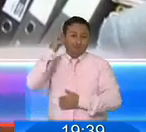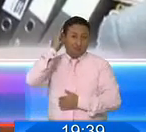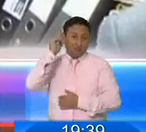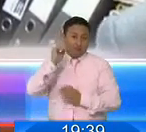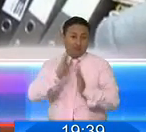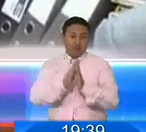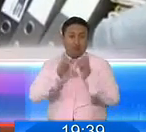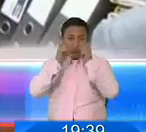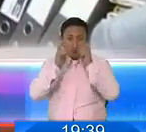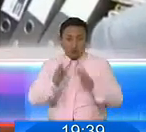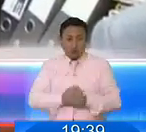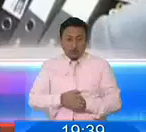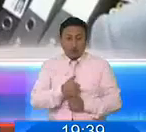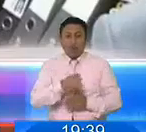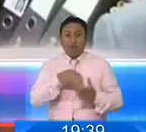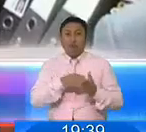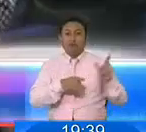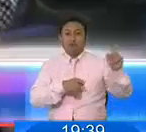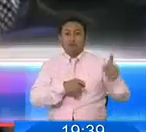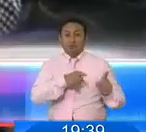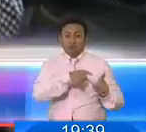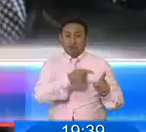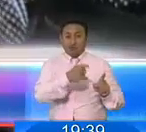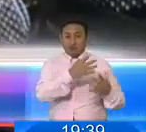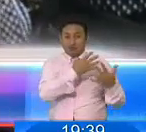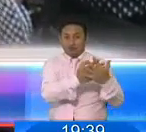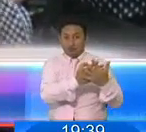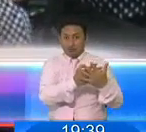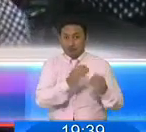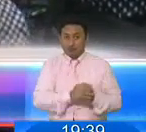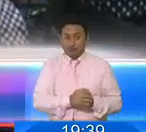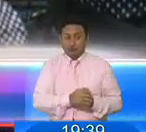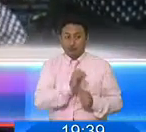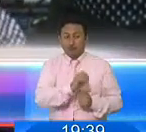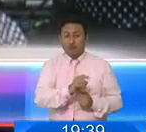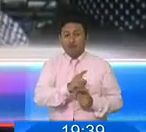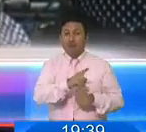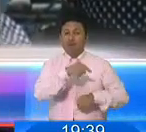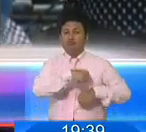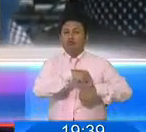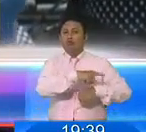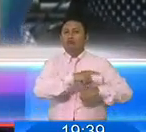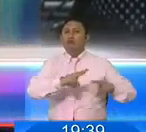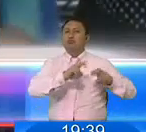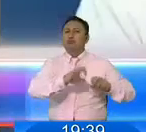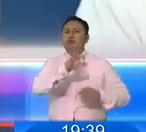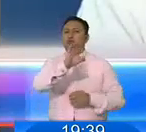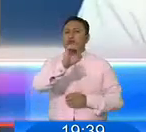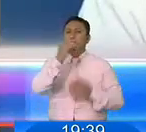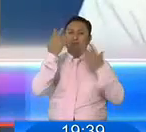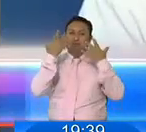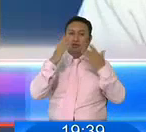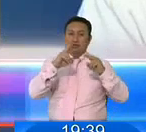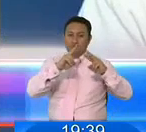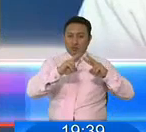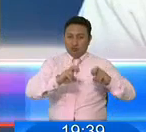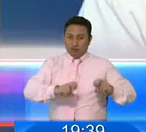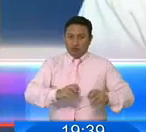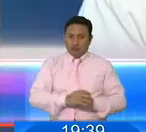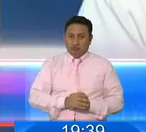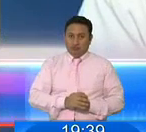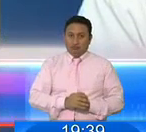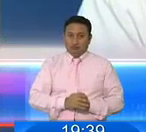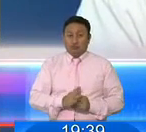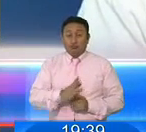preventiva en contra de la ciudadana ya procesada y dispuso el tiempo de duración de instrucción fiscal de 90 días no creo en lo